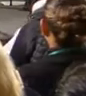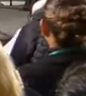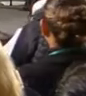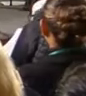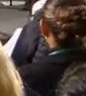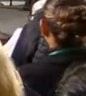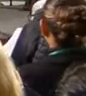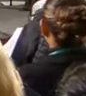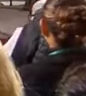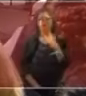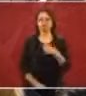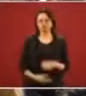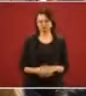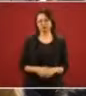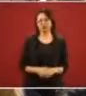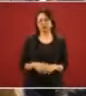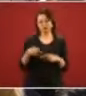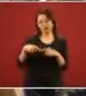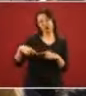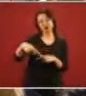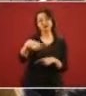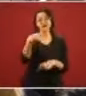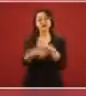garantizados para este año